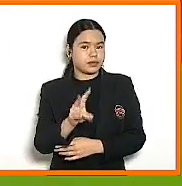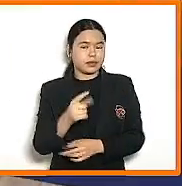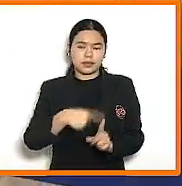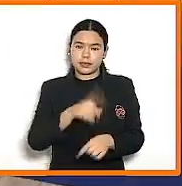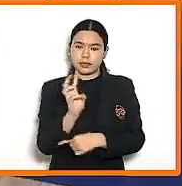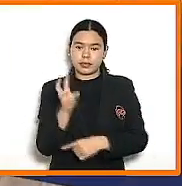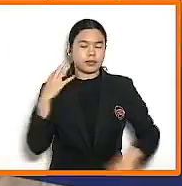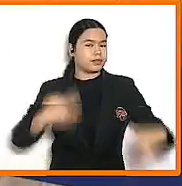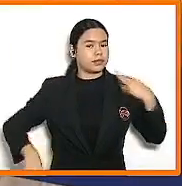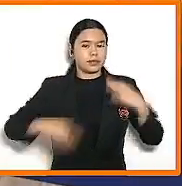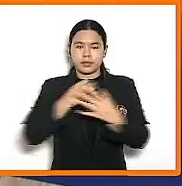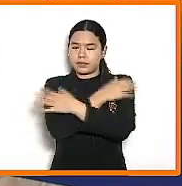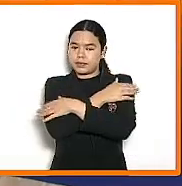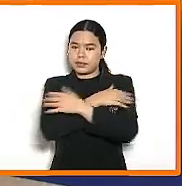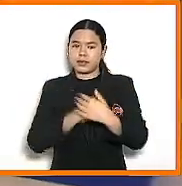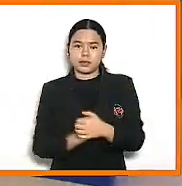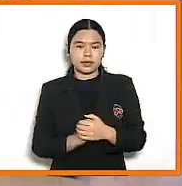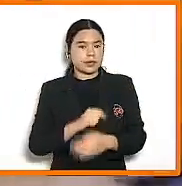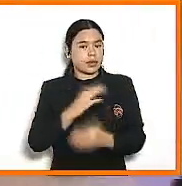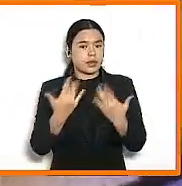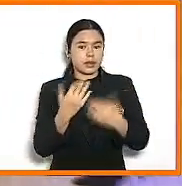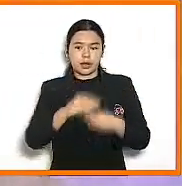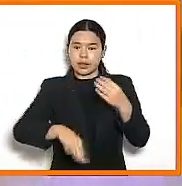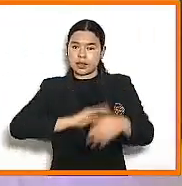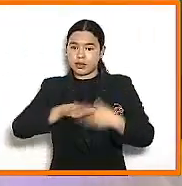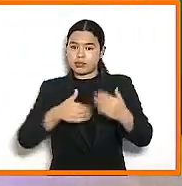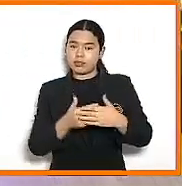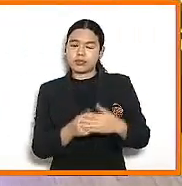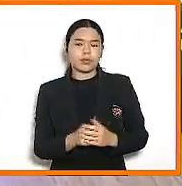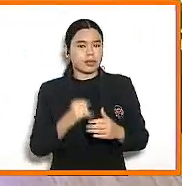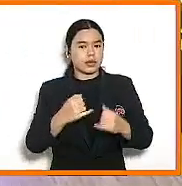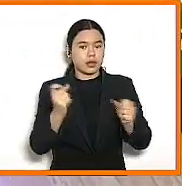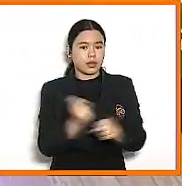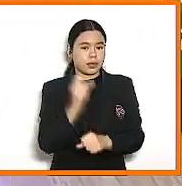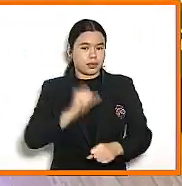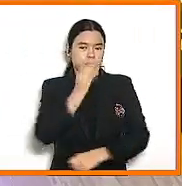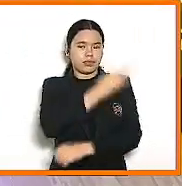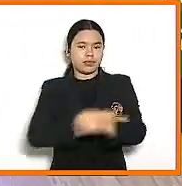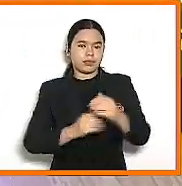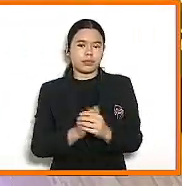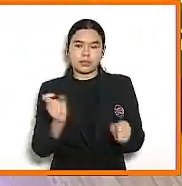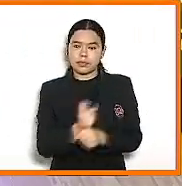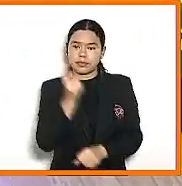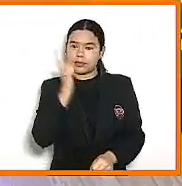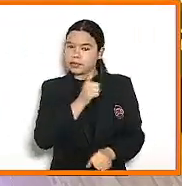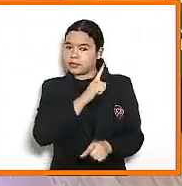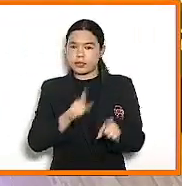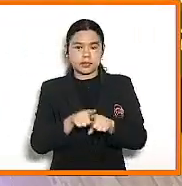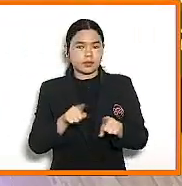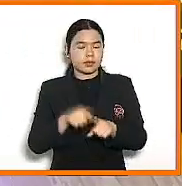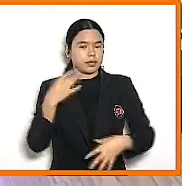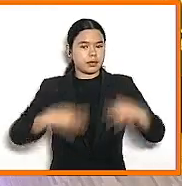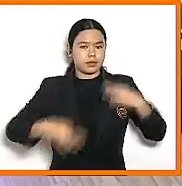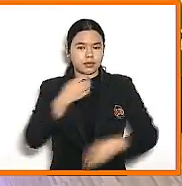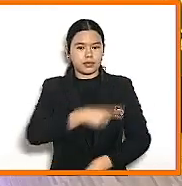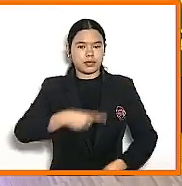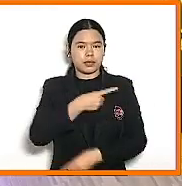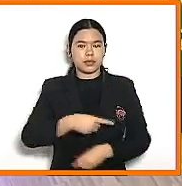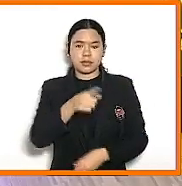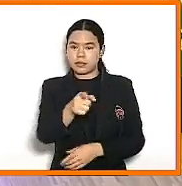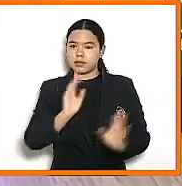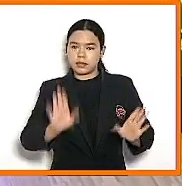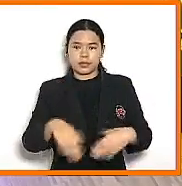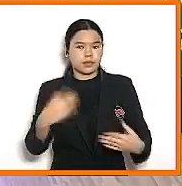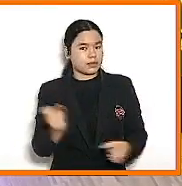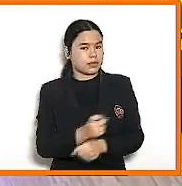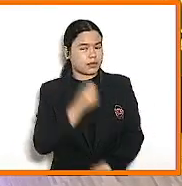más 6. Muchas felicidades. Esperamos tener muchos ganadores en esta tarde, Charlene. Ganarse la Loto, Tatiana, también es alegría y diversión. ¿Y